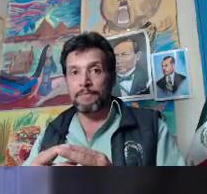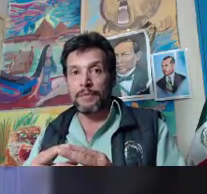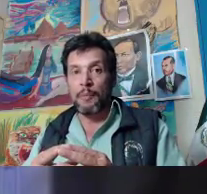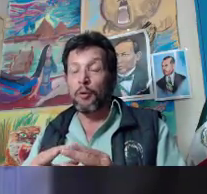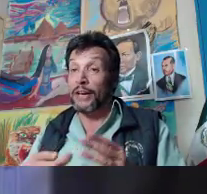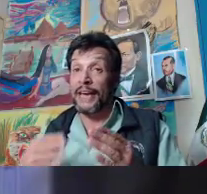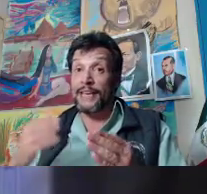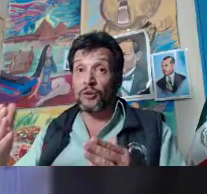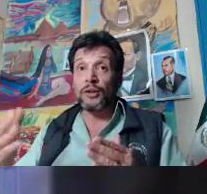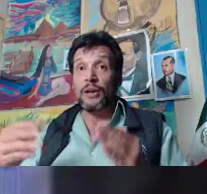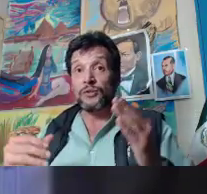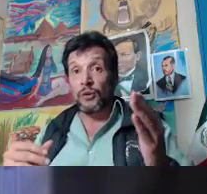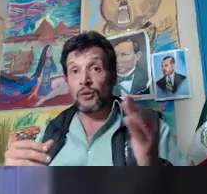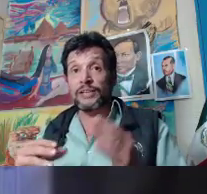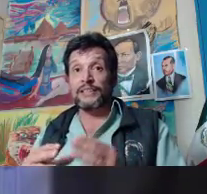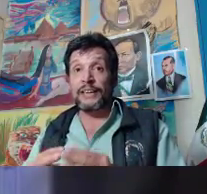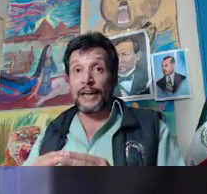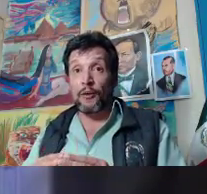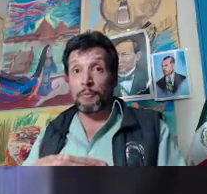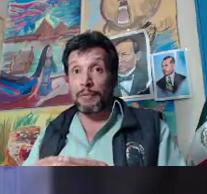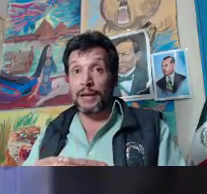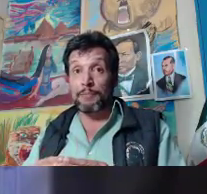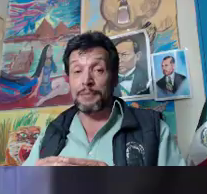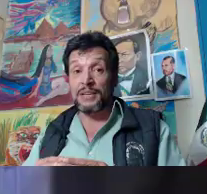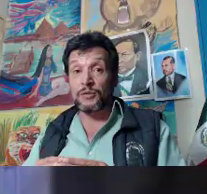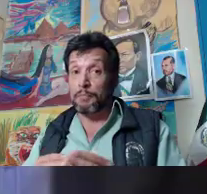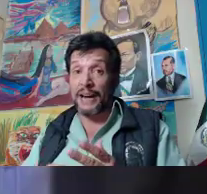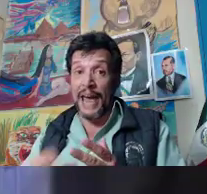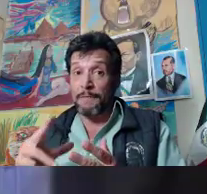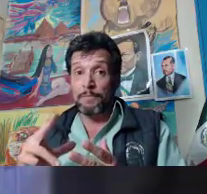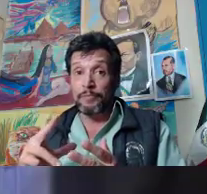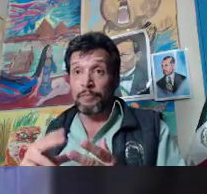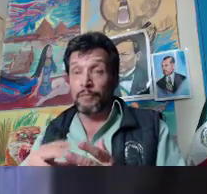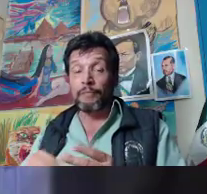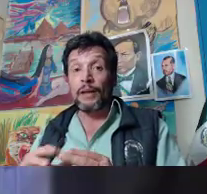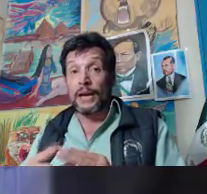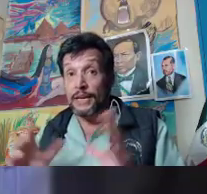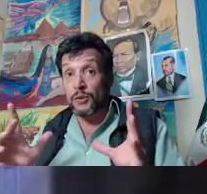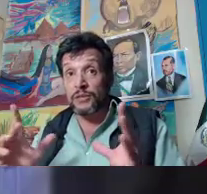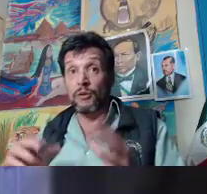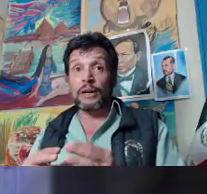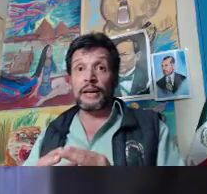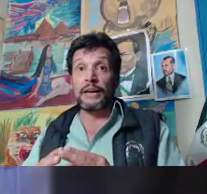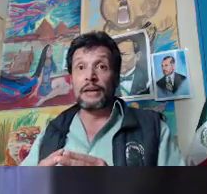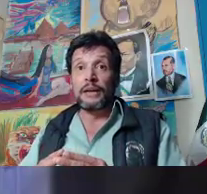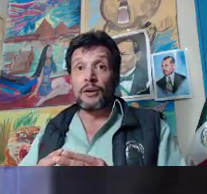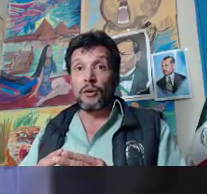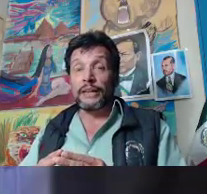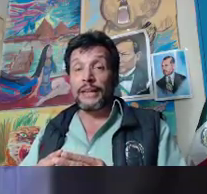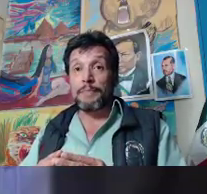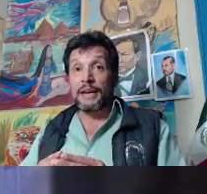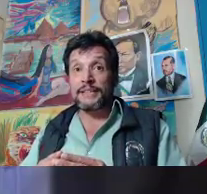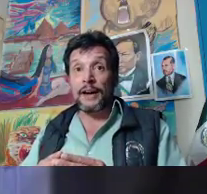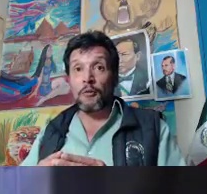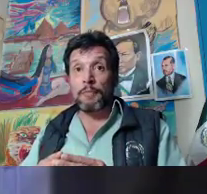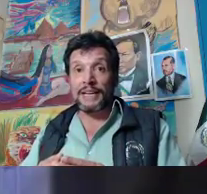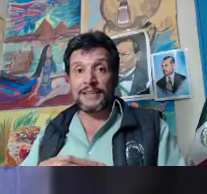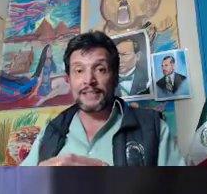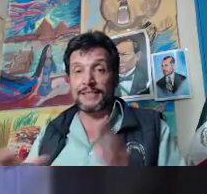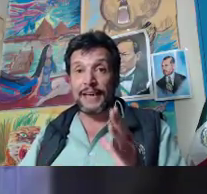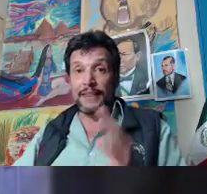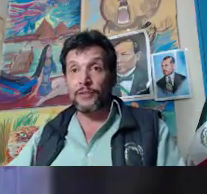están bien, porque ellos son los que se han dado permiso, el PRIAN. Eso es lo que también